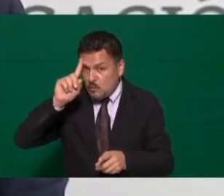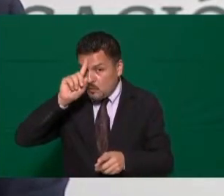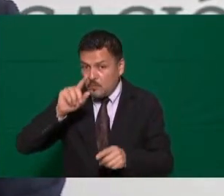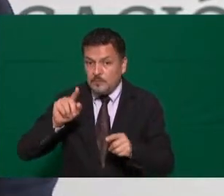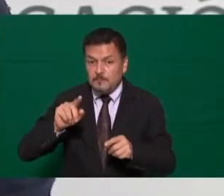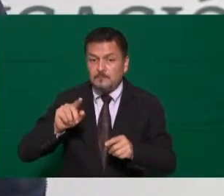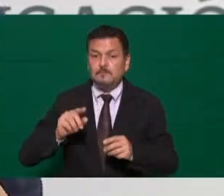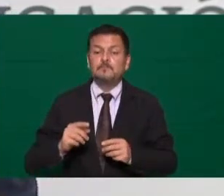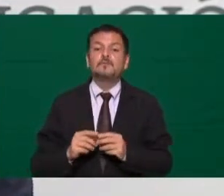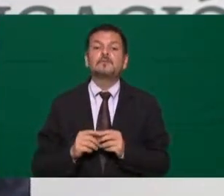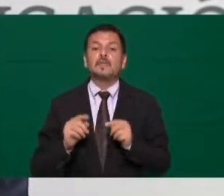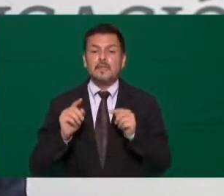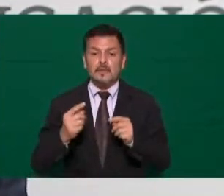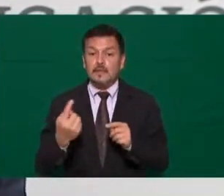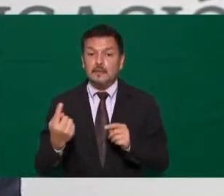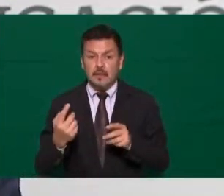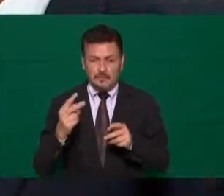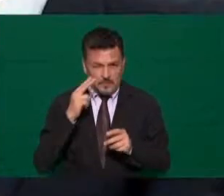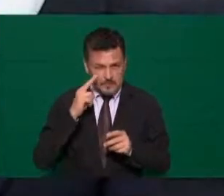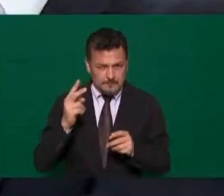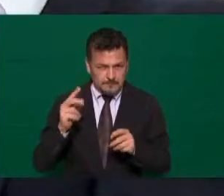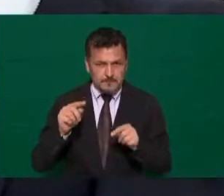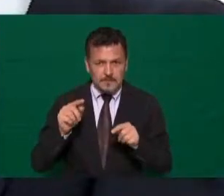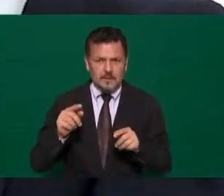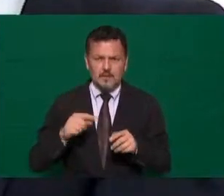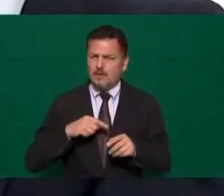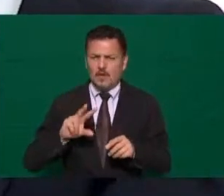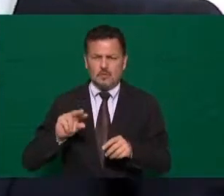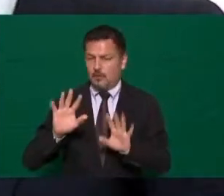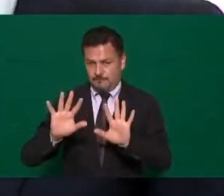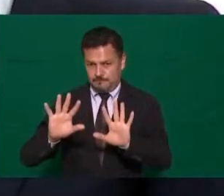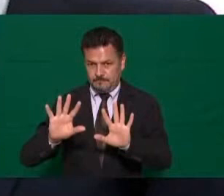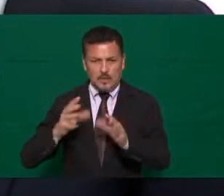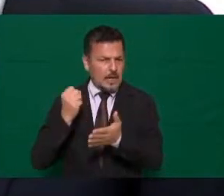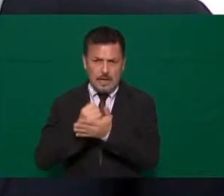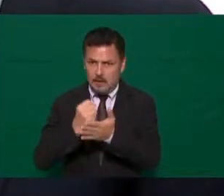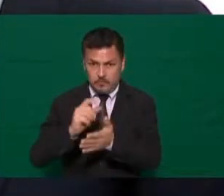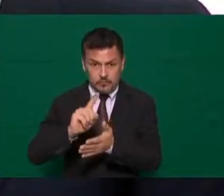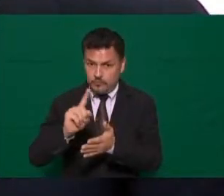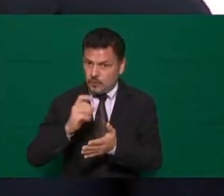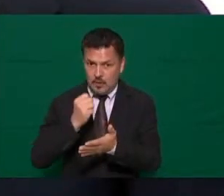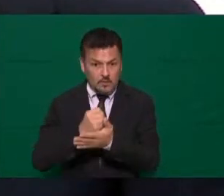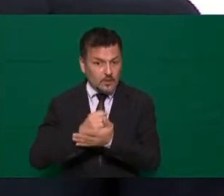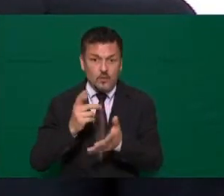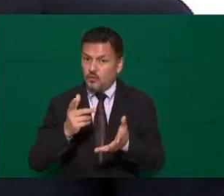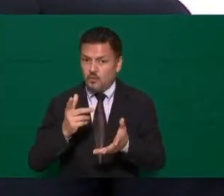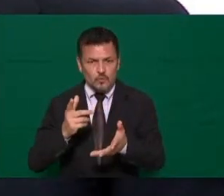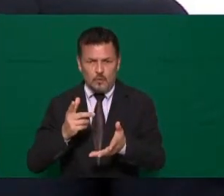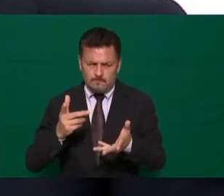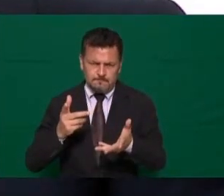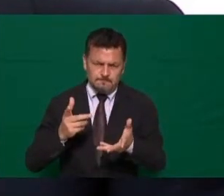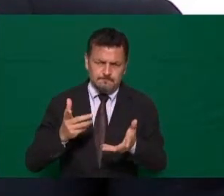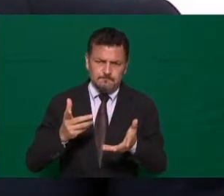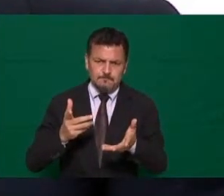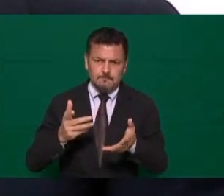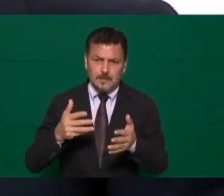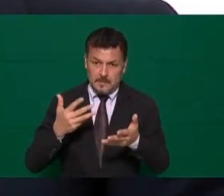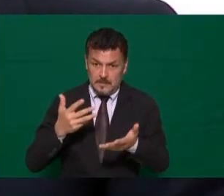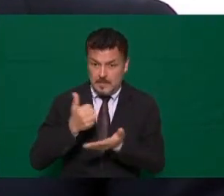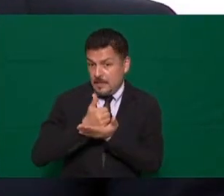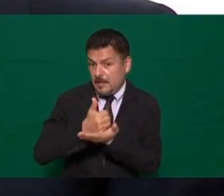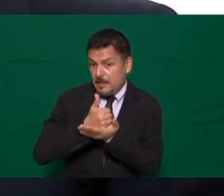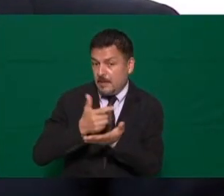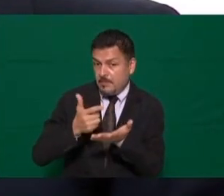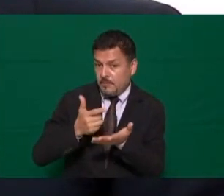que se procure, no es obligatorio, es voluntario, pero